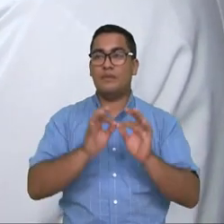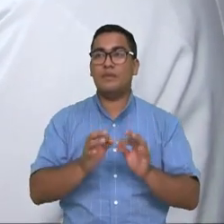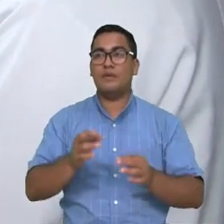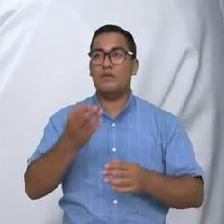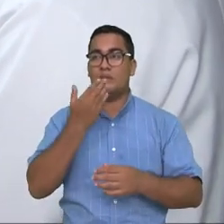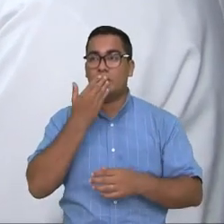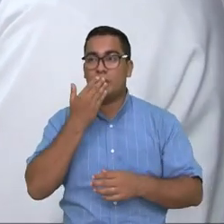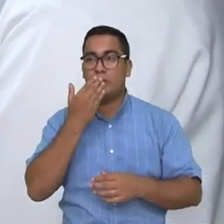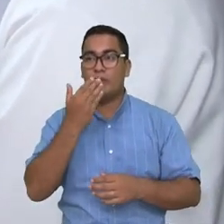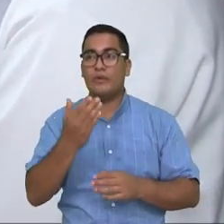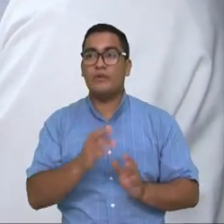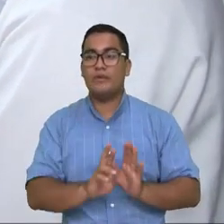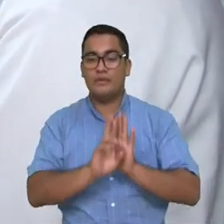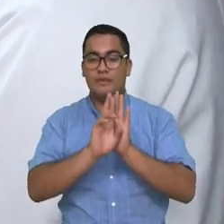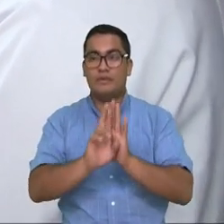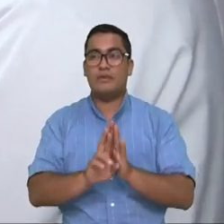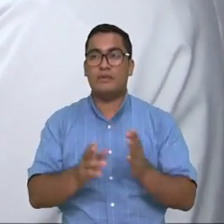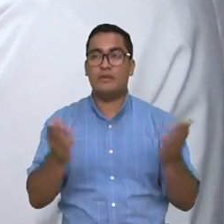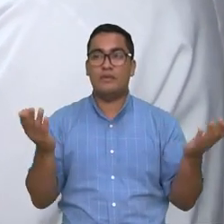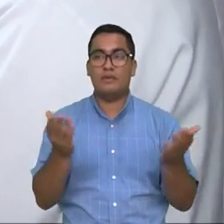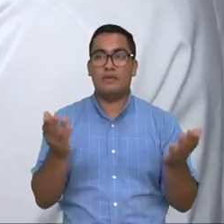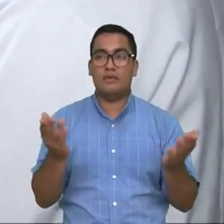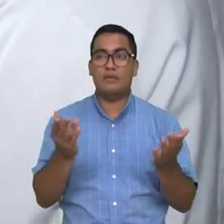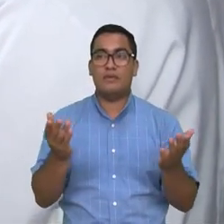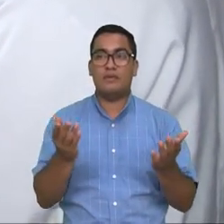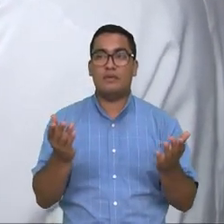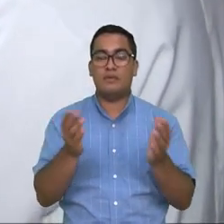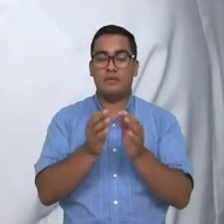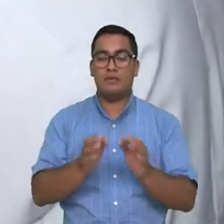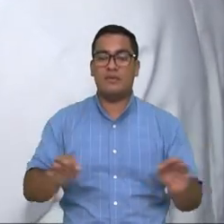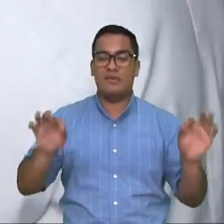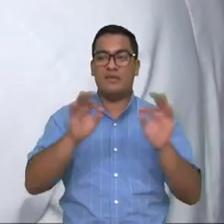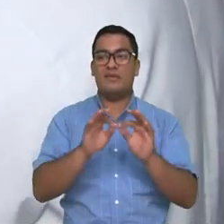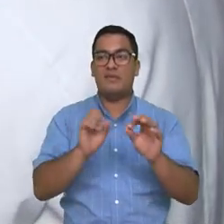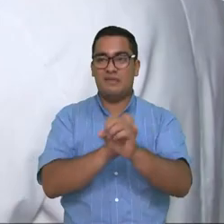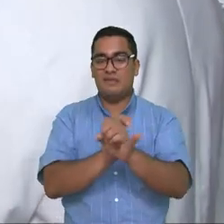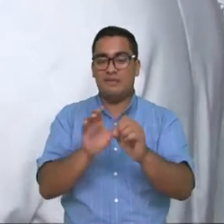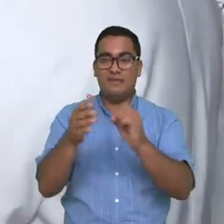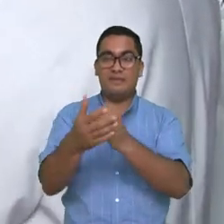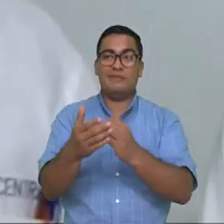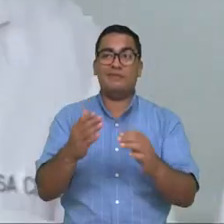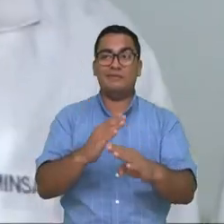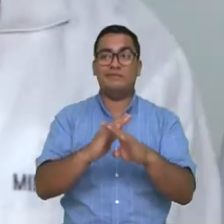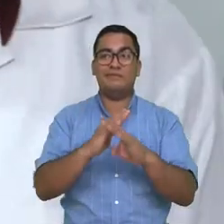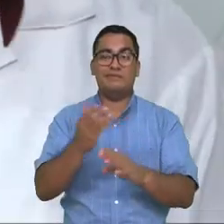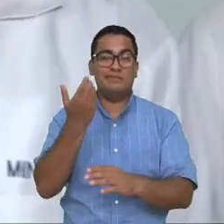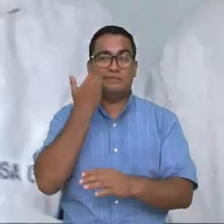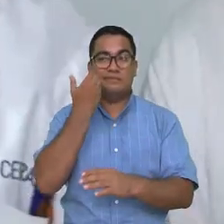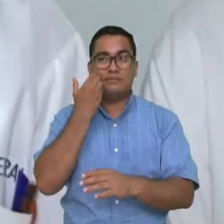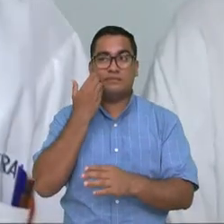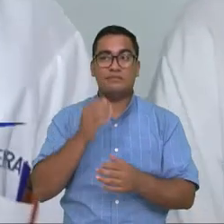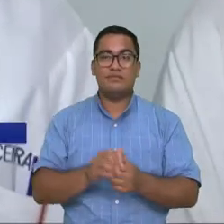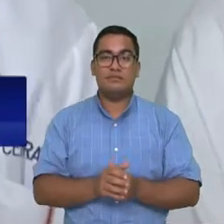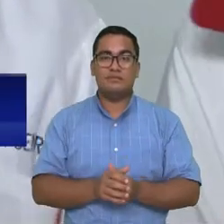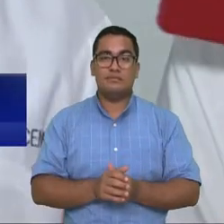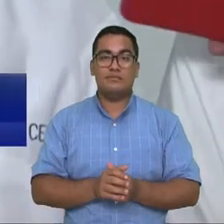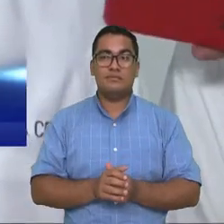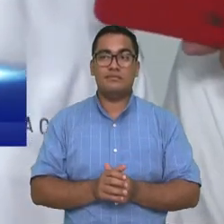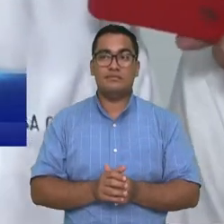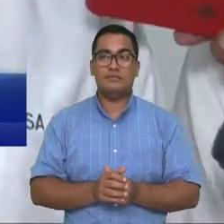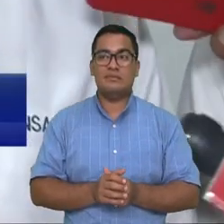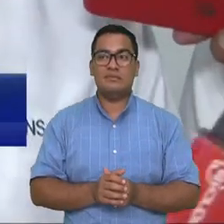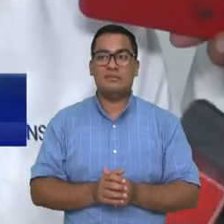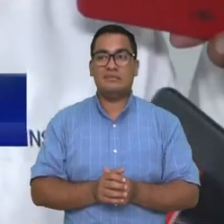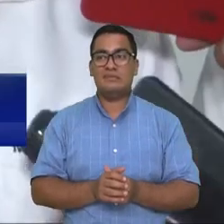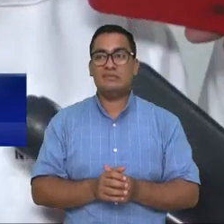a los pacientes que puedan presentar la sintomatología del COVID-19 o coronavirus. Estamos en un proceso